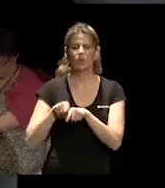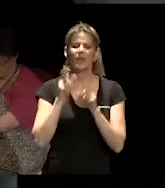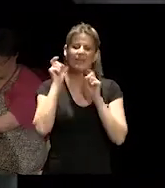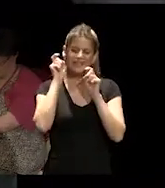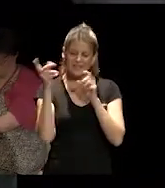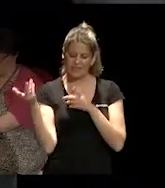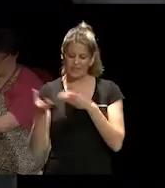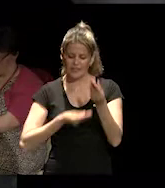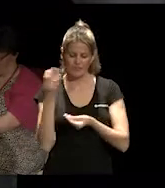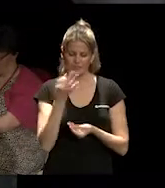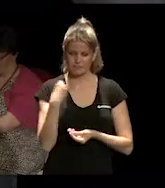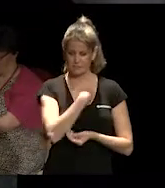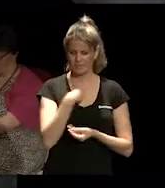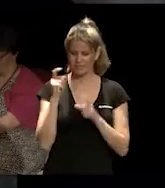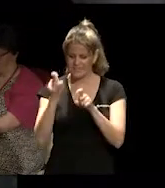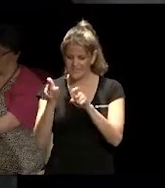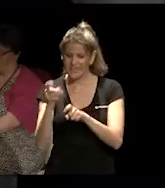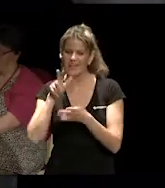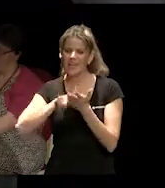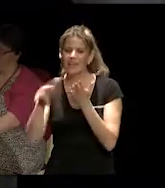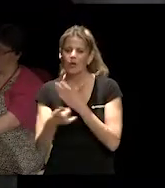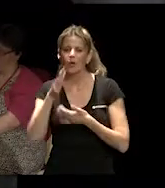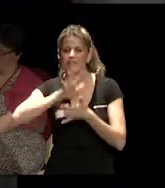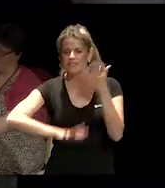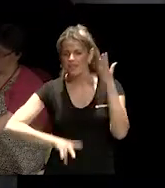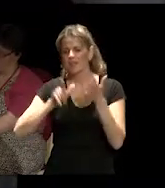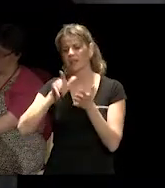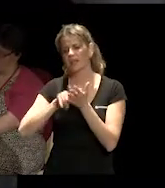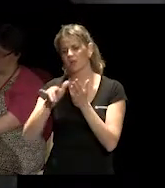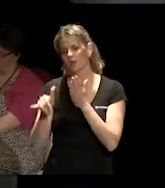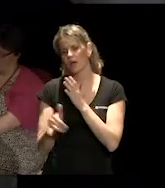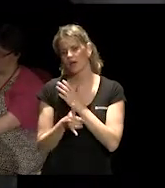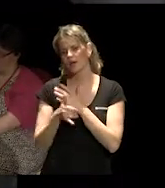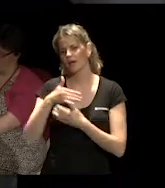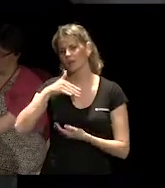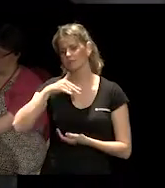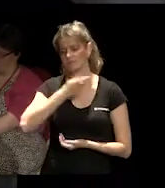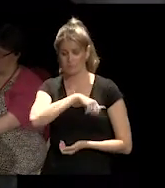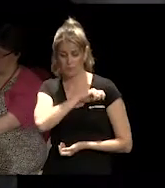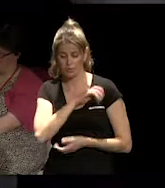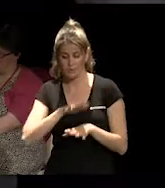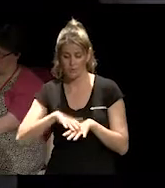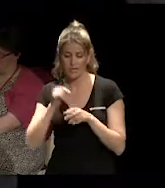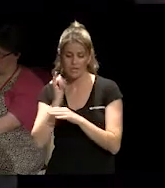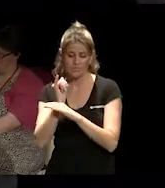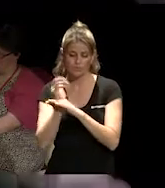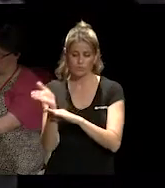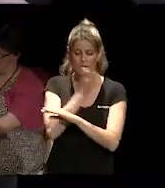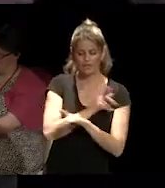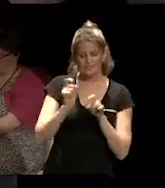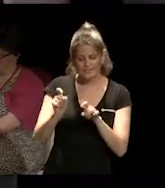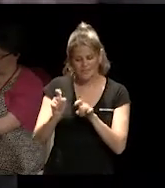que llegan a Barcelona, con posgraduados del Instituto del Teatro, y luego teníamos